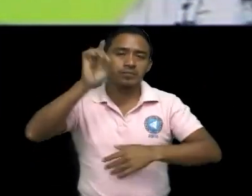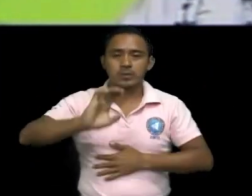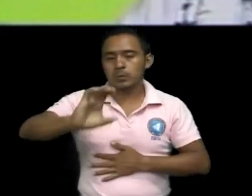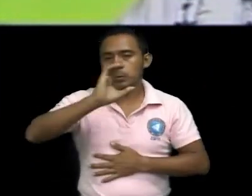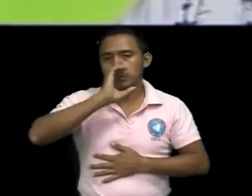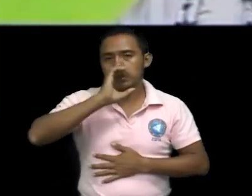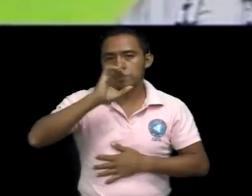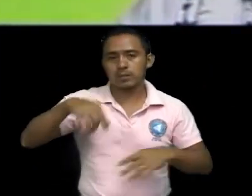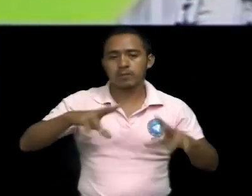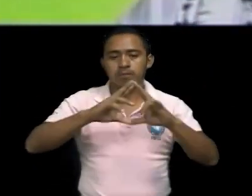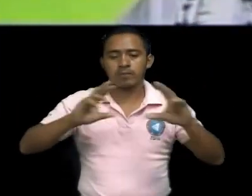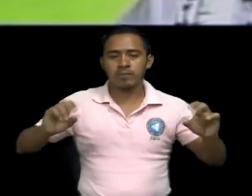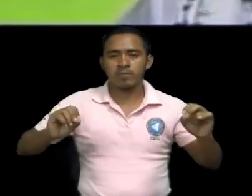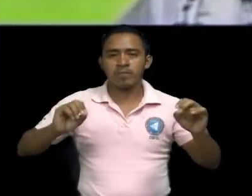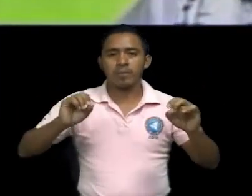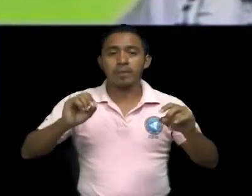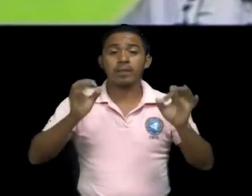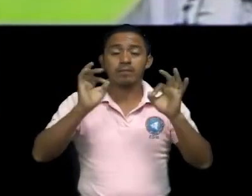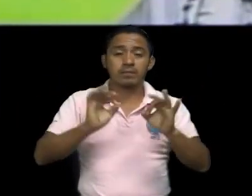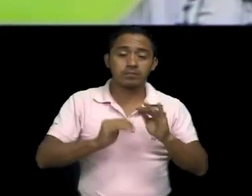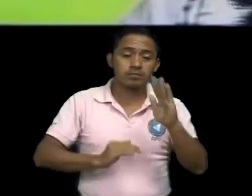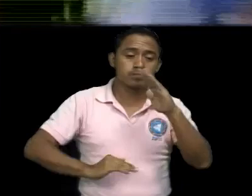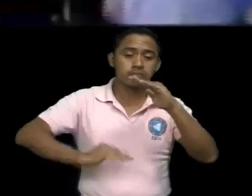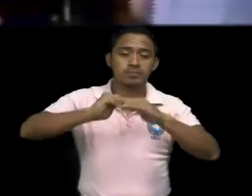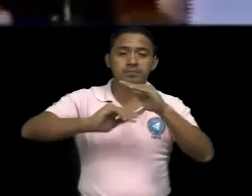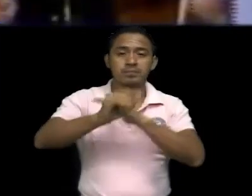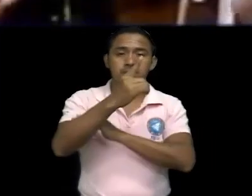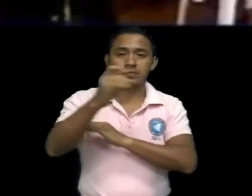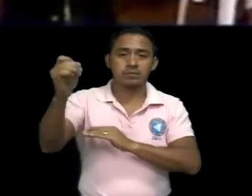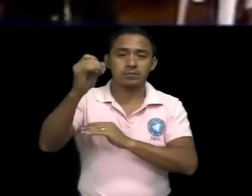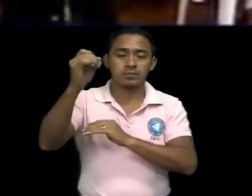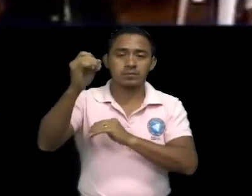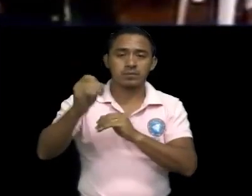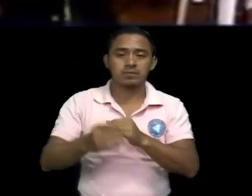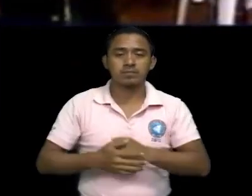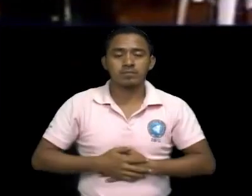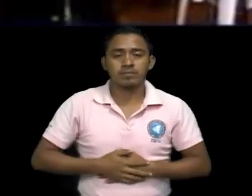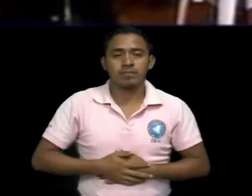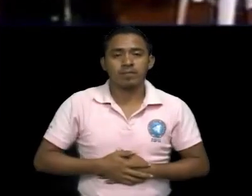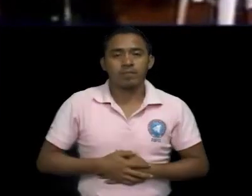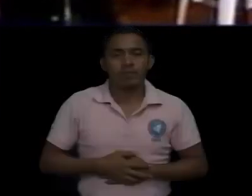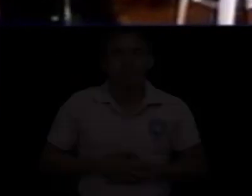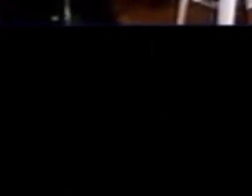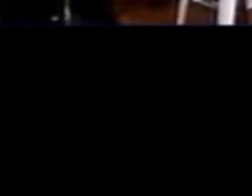Porcinocultura Nicaragüense es llegar a un 100% de cobertura.